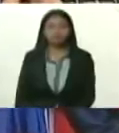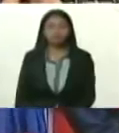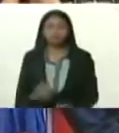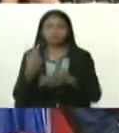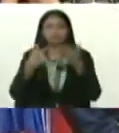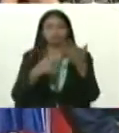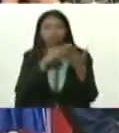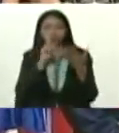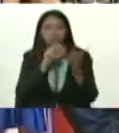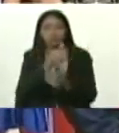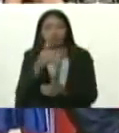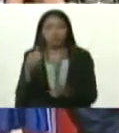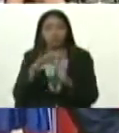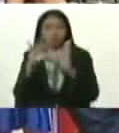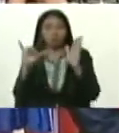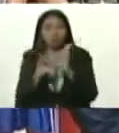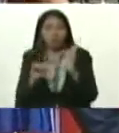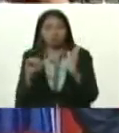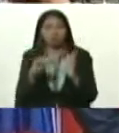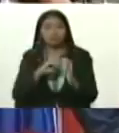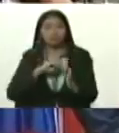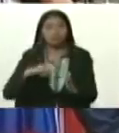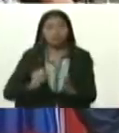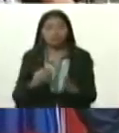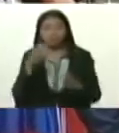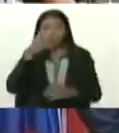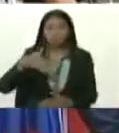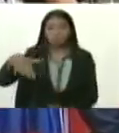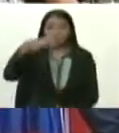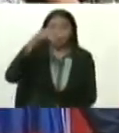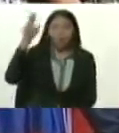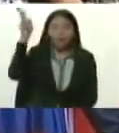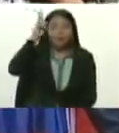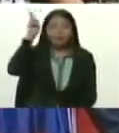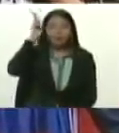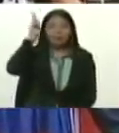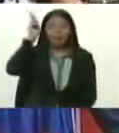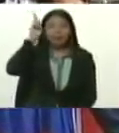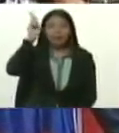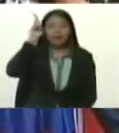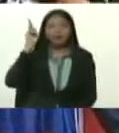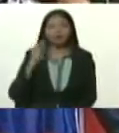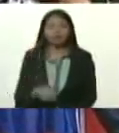Esmedi González, constituyentes de los pueblos indígenas.